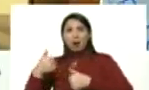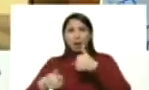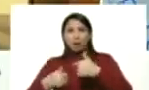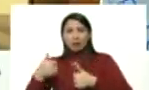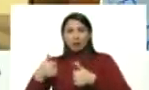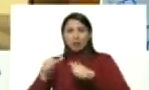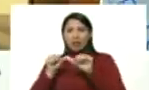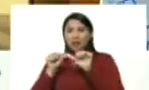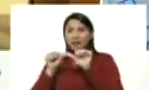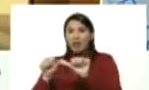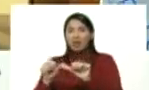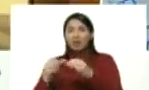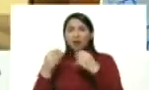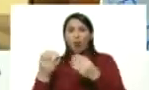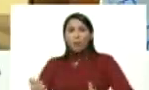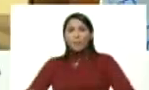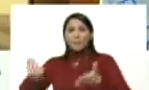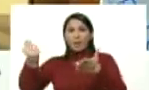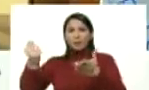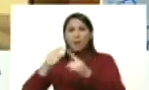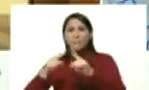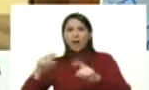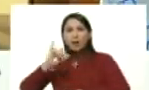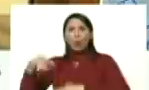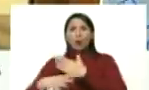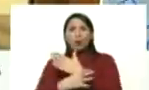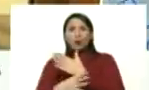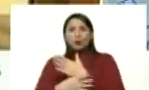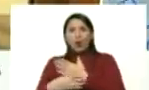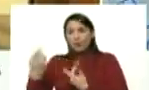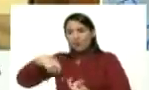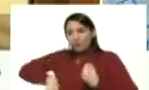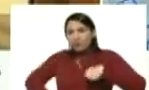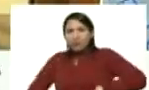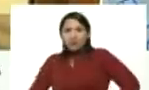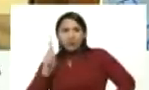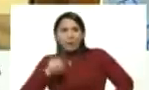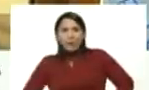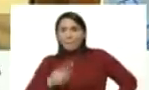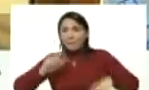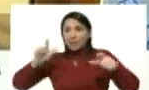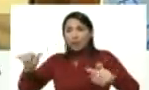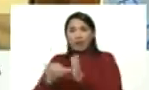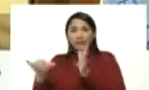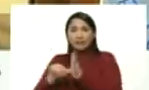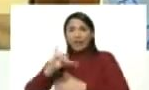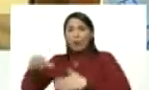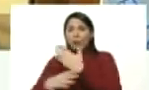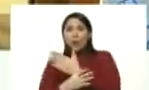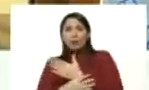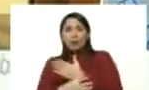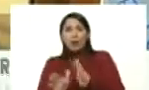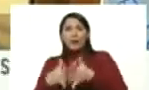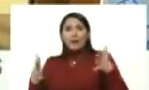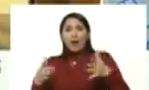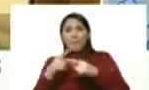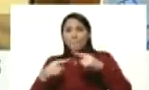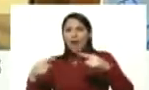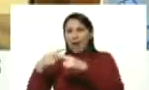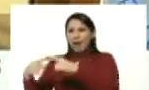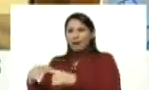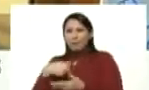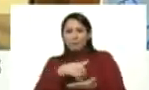quedan como premio para Juan Guaidó y sus cómplices una gran parte de ese